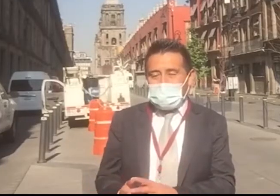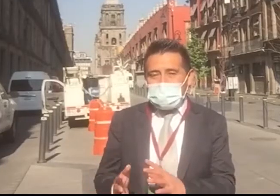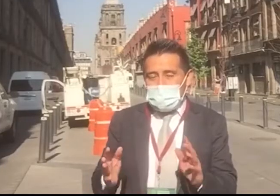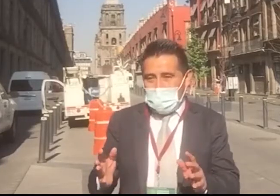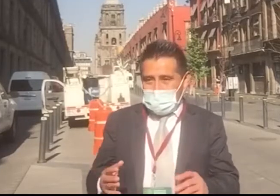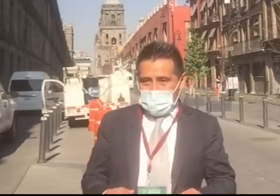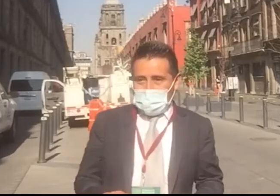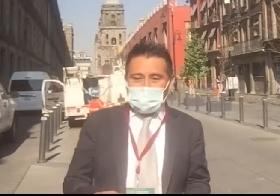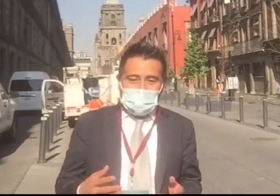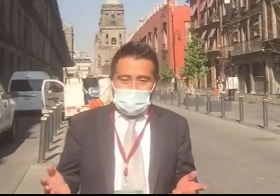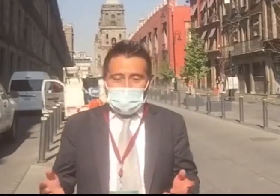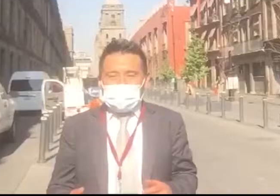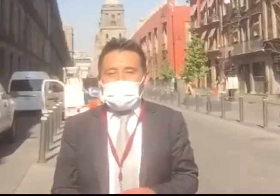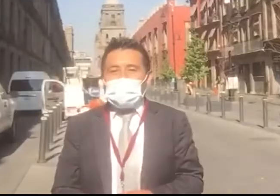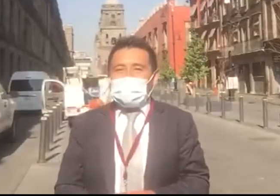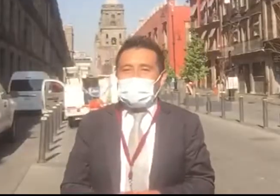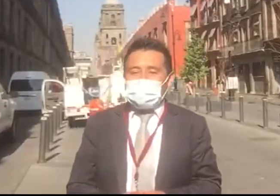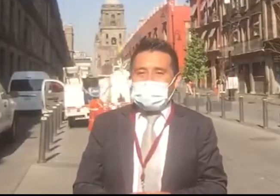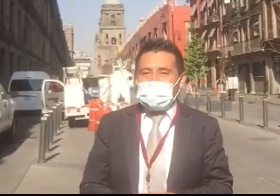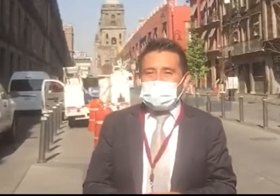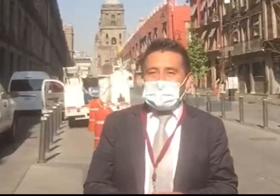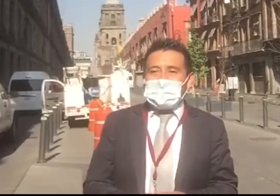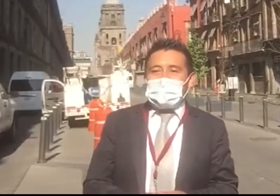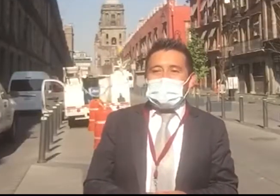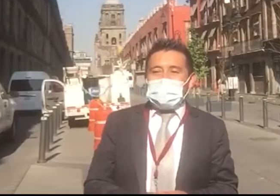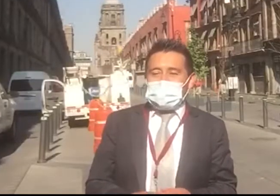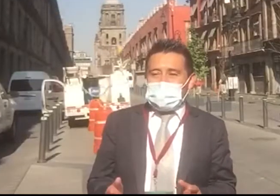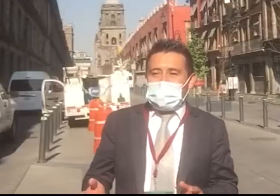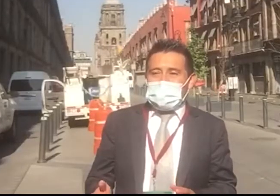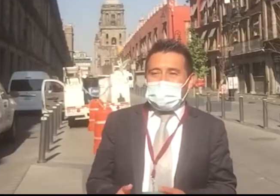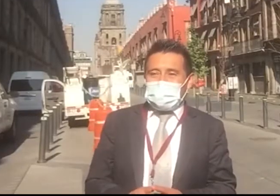evitar no pagar impuestos, están evitando no pagar impuestos.